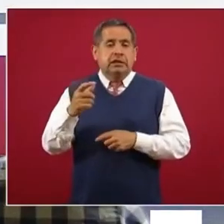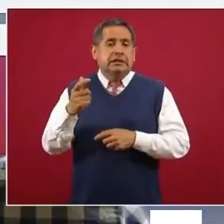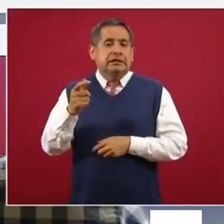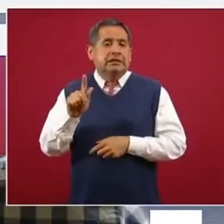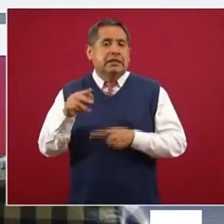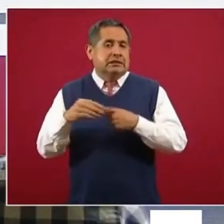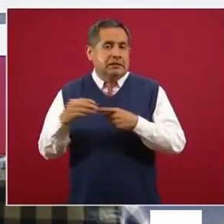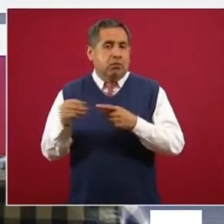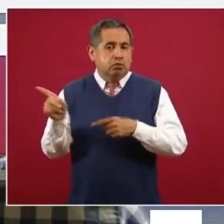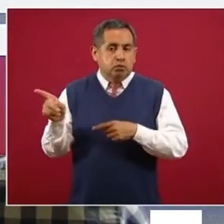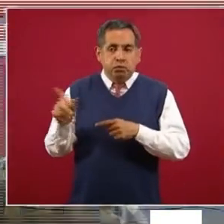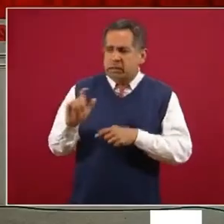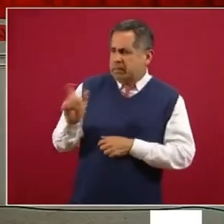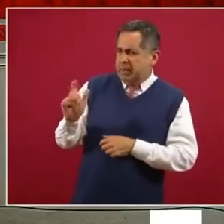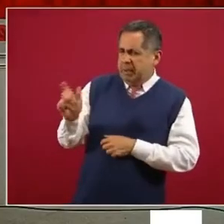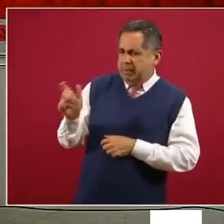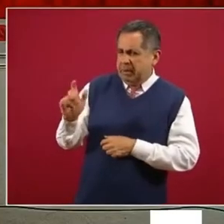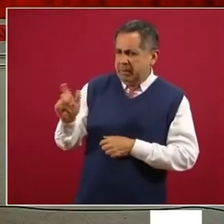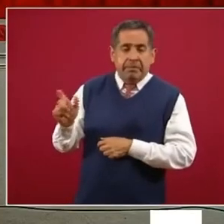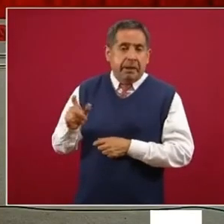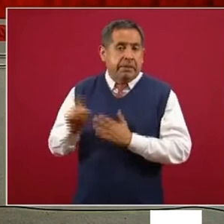$823.70. La que sigue, por favor.